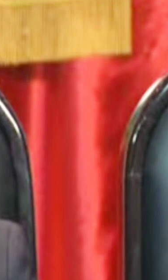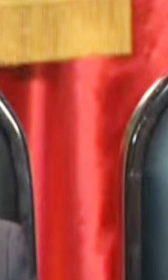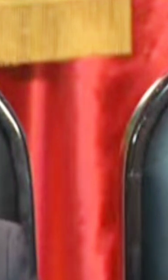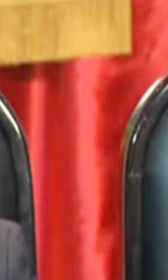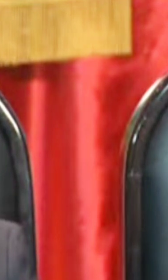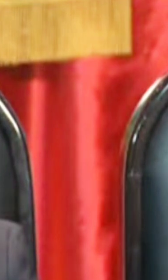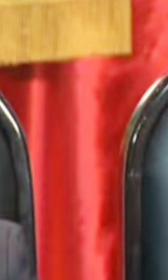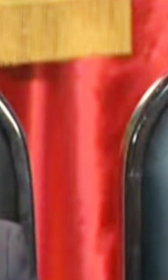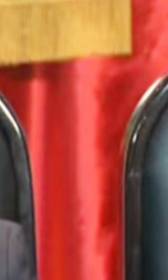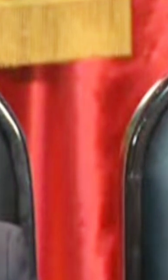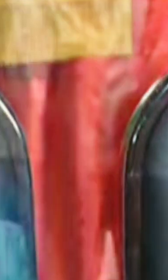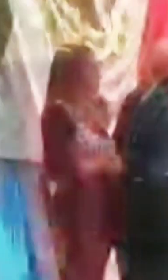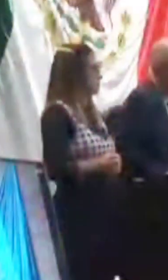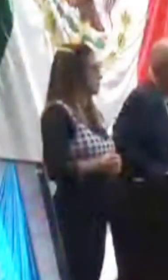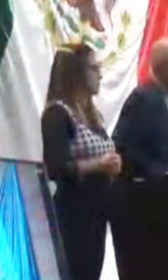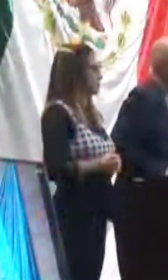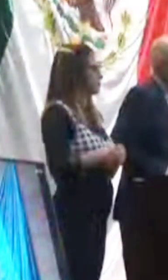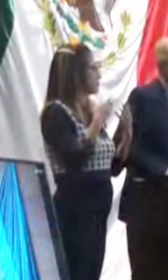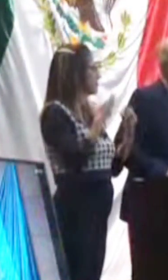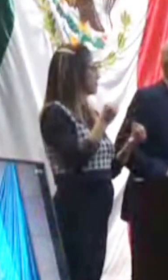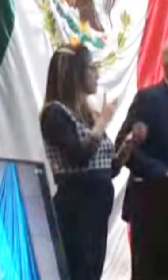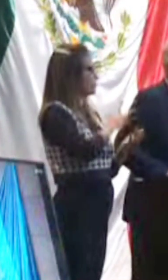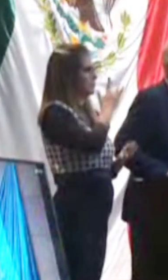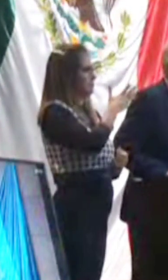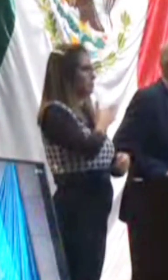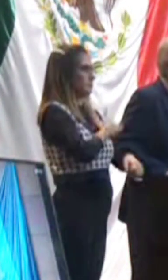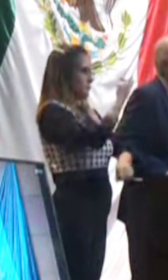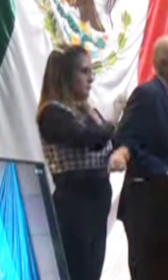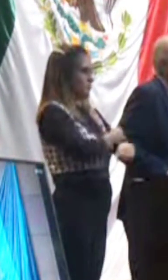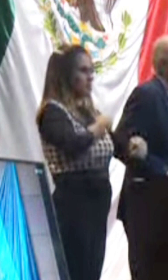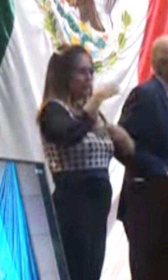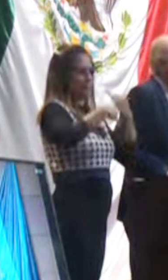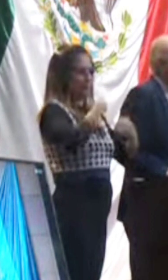Piotti. Muchas gracias. Buenas tardes a todos.